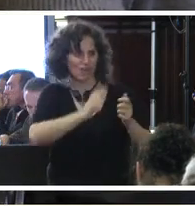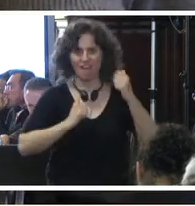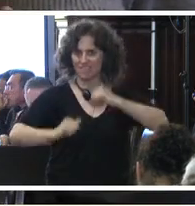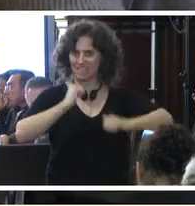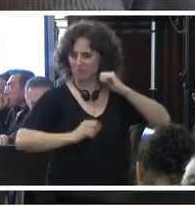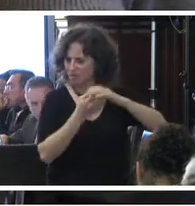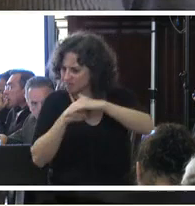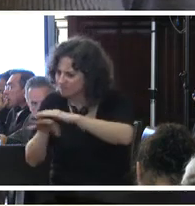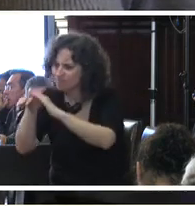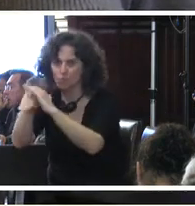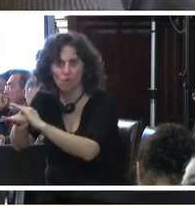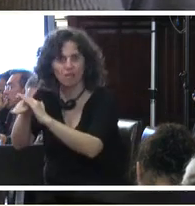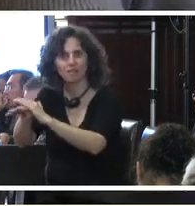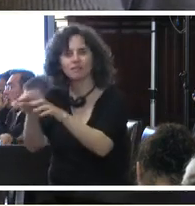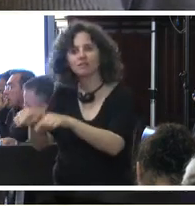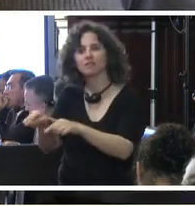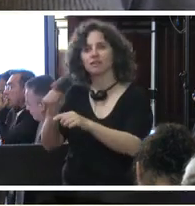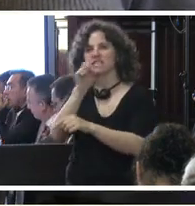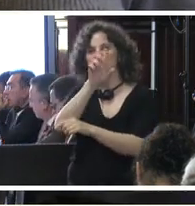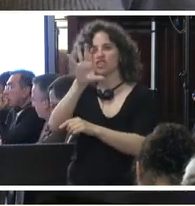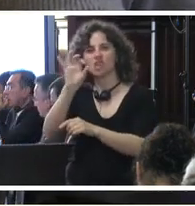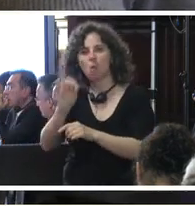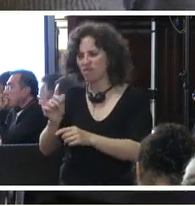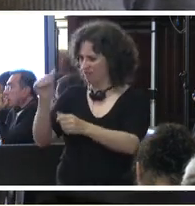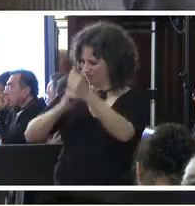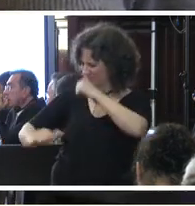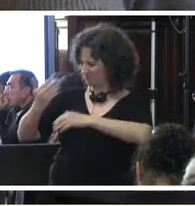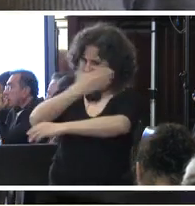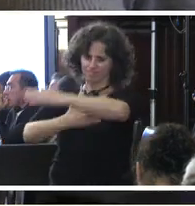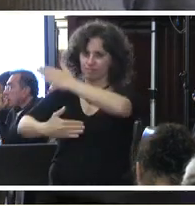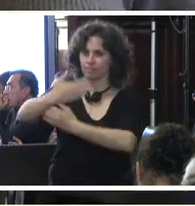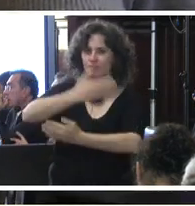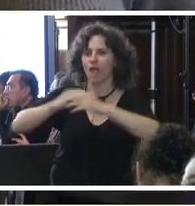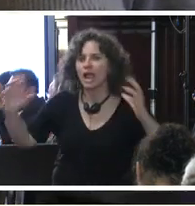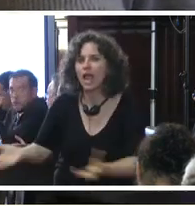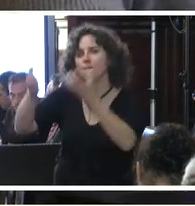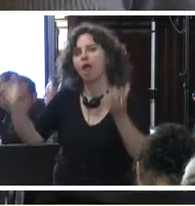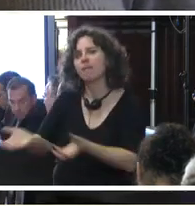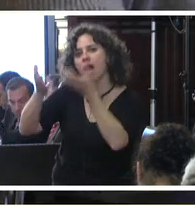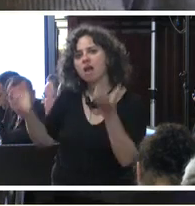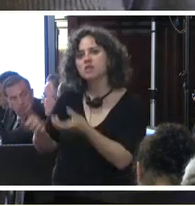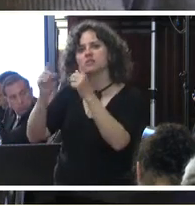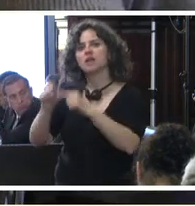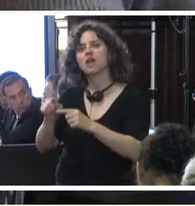menos 150 según cifras oficiales, que fueron cortadas en pedazos y quemadas